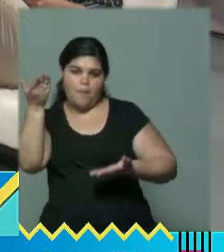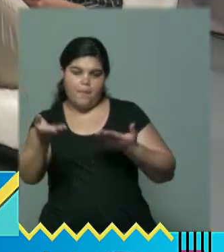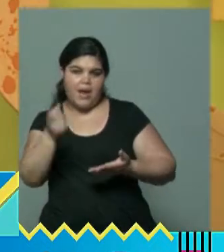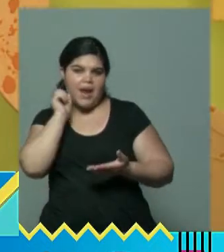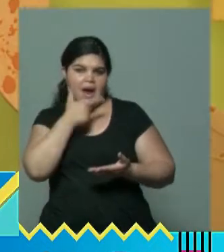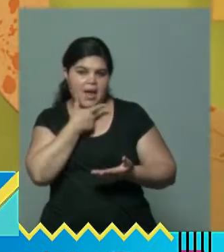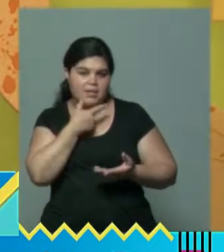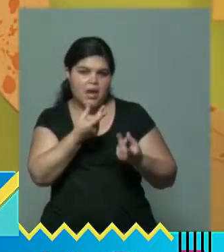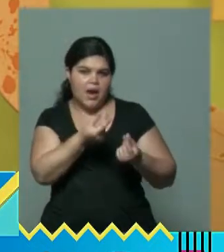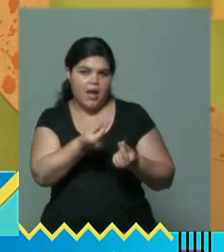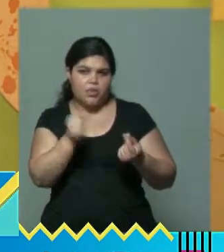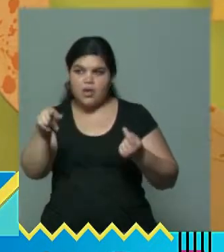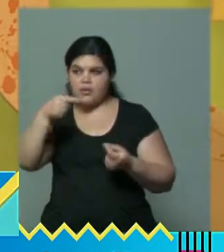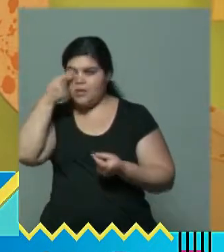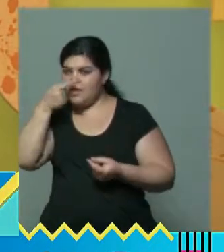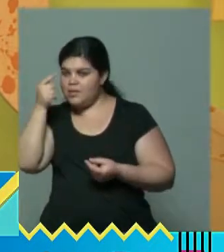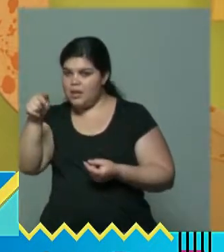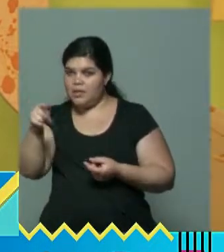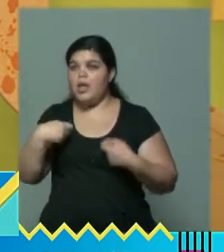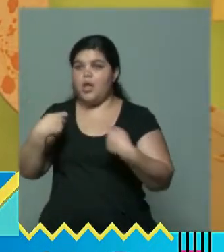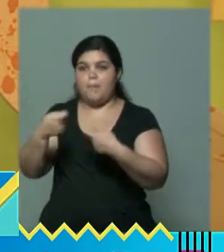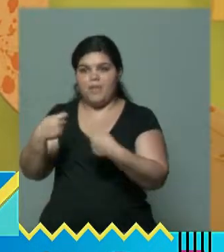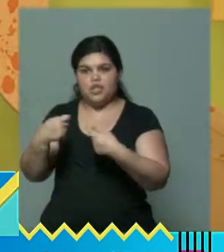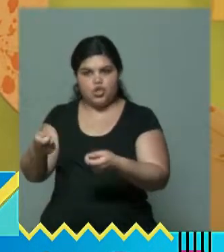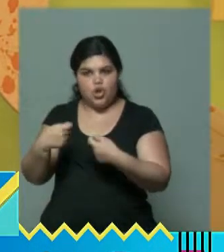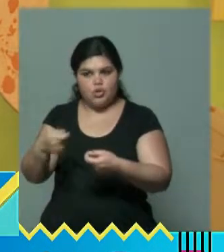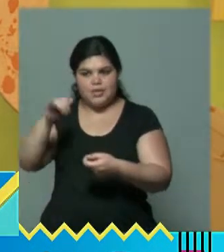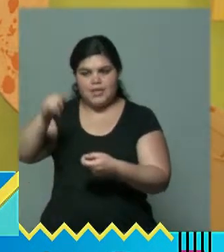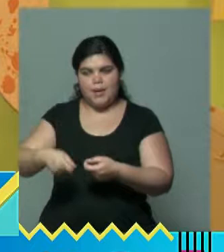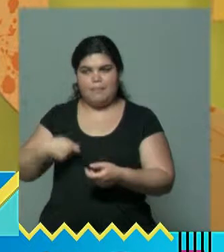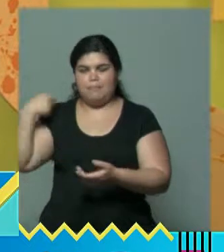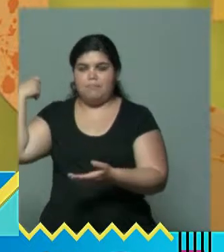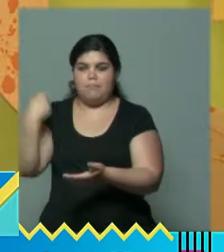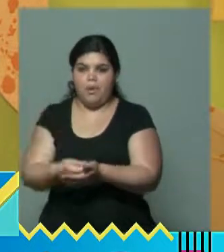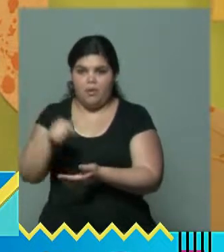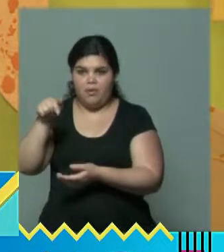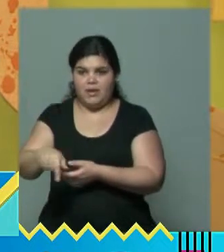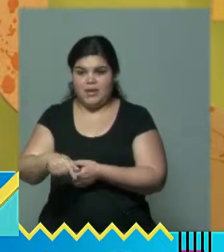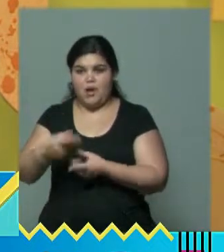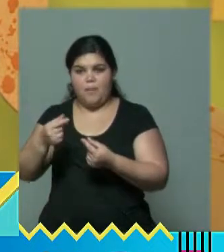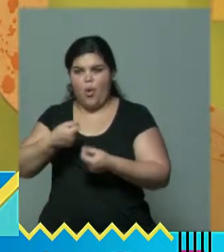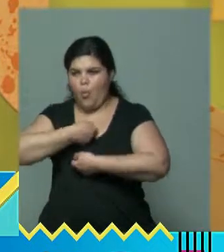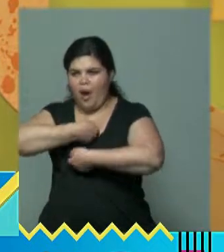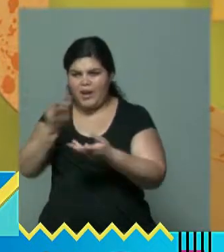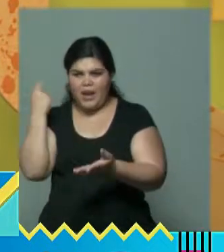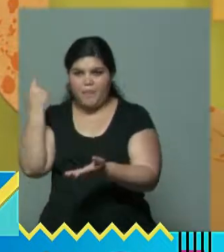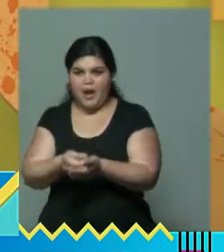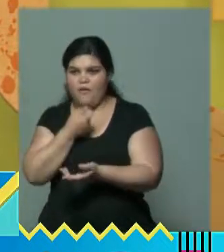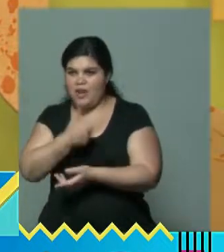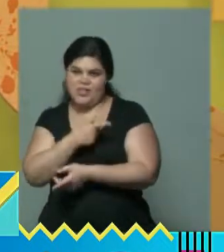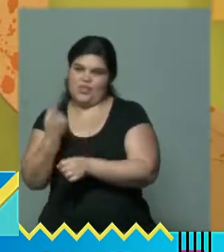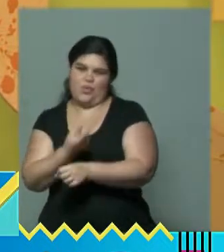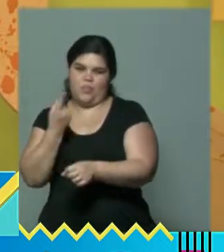y es competitivo de poner. Obviamente requiere una inversión inicial muy fuerte, no cualquiera la puede hacer, y ahí sí estamos pensando con el